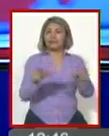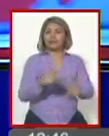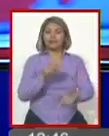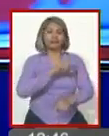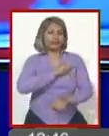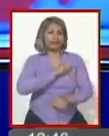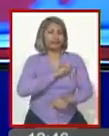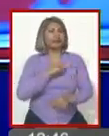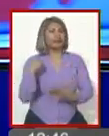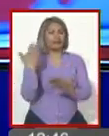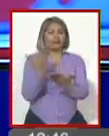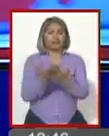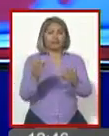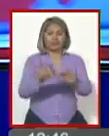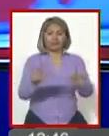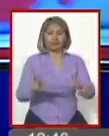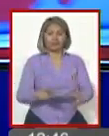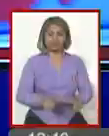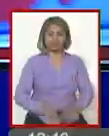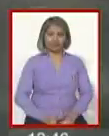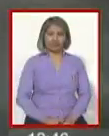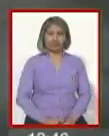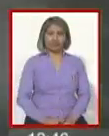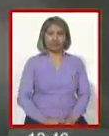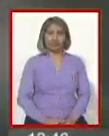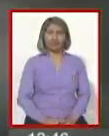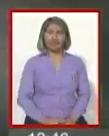los bomberos voluntarios llegaron hasta el lugar.